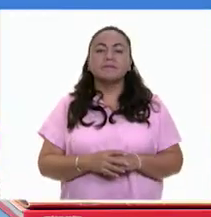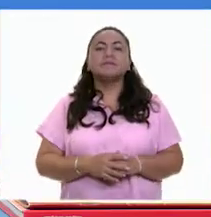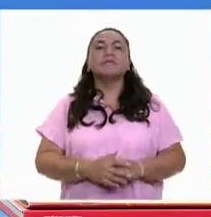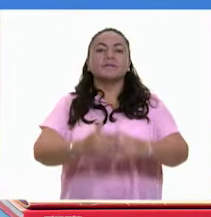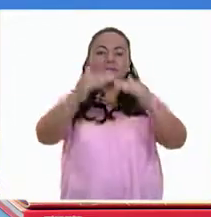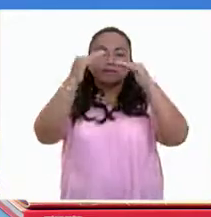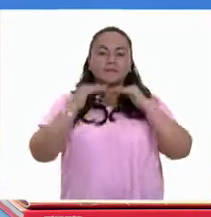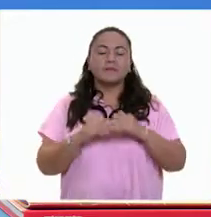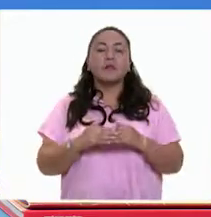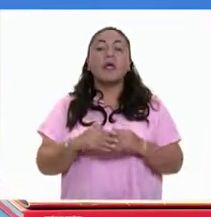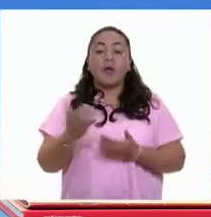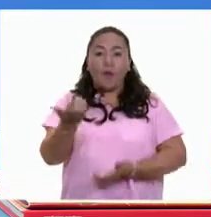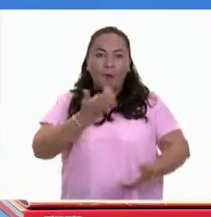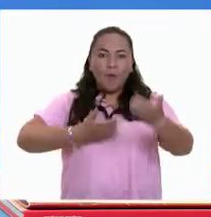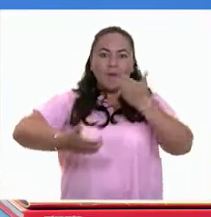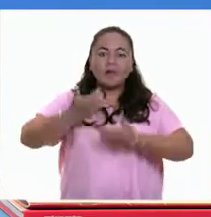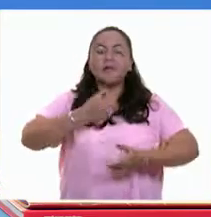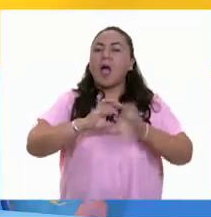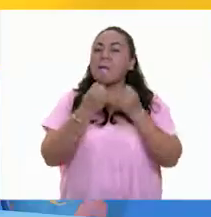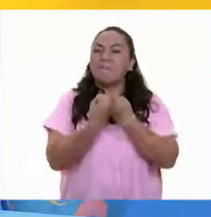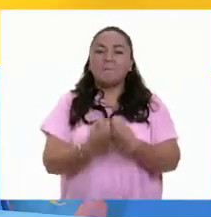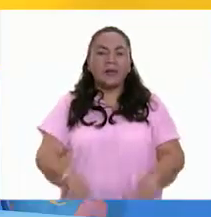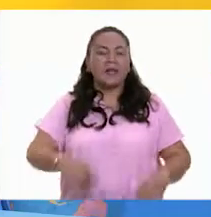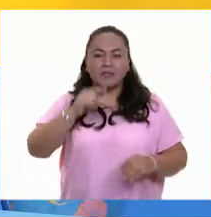del comercio. Muy bien.